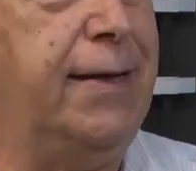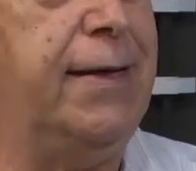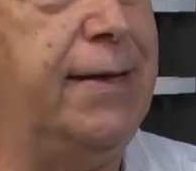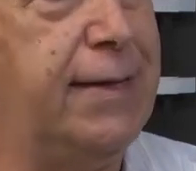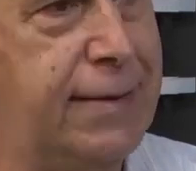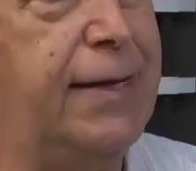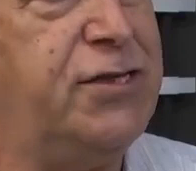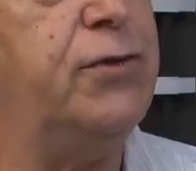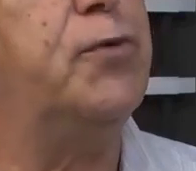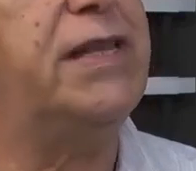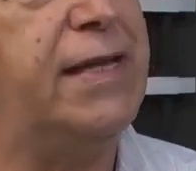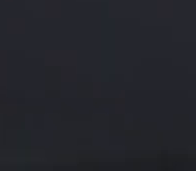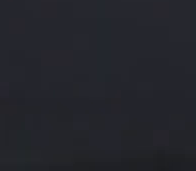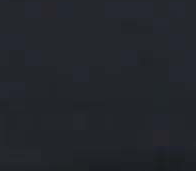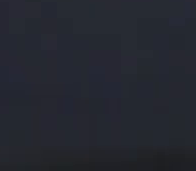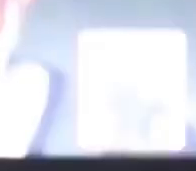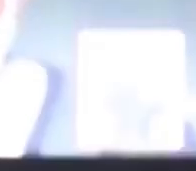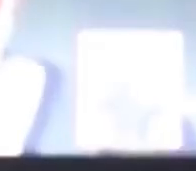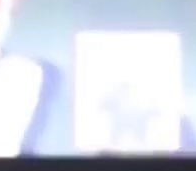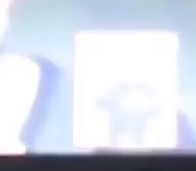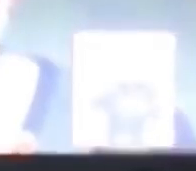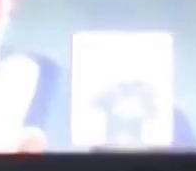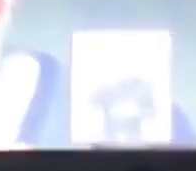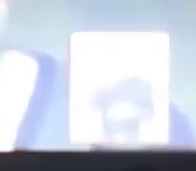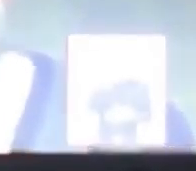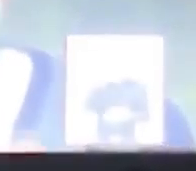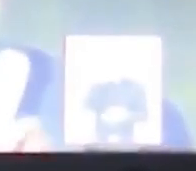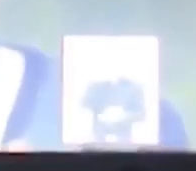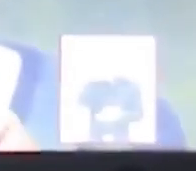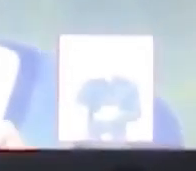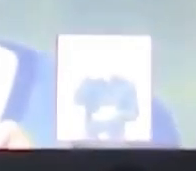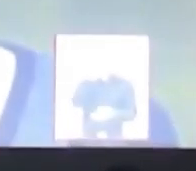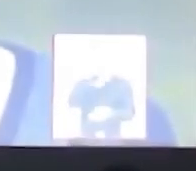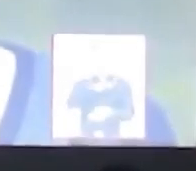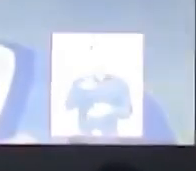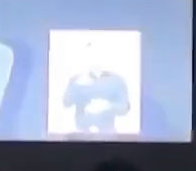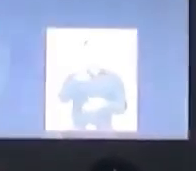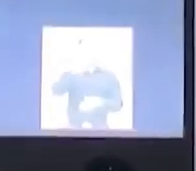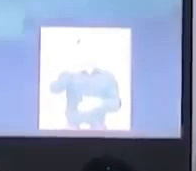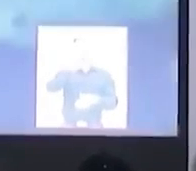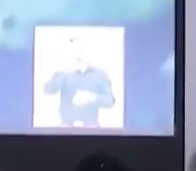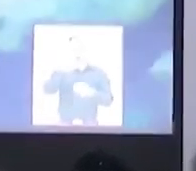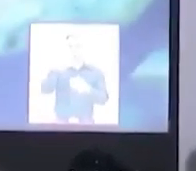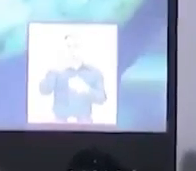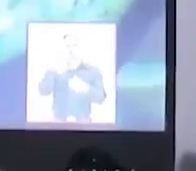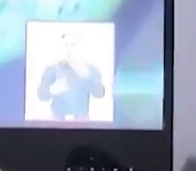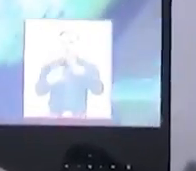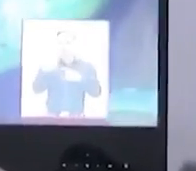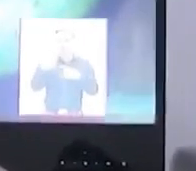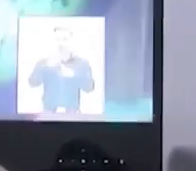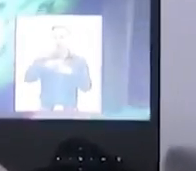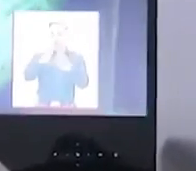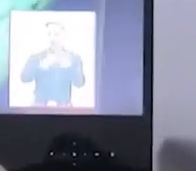de televisión porque tienen alcance nacional en donde a través de la televisión hacen enseñanza